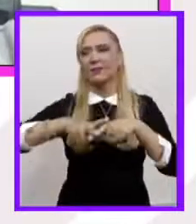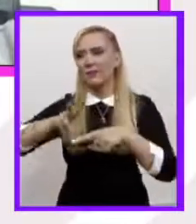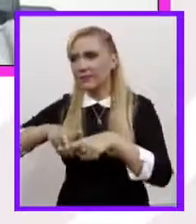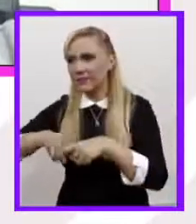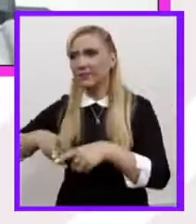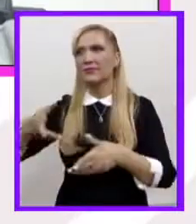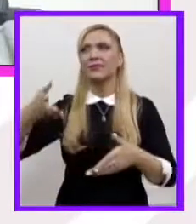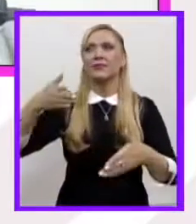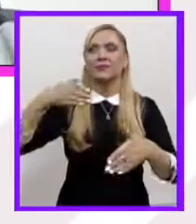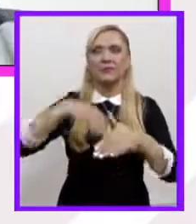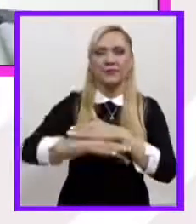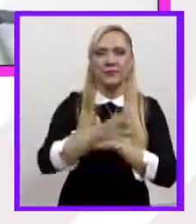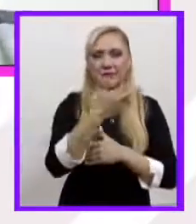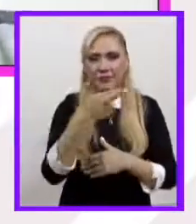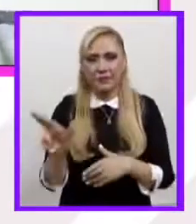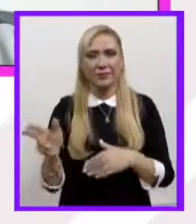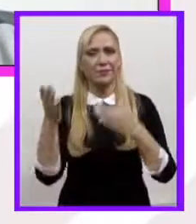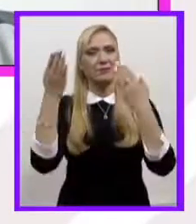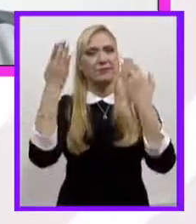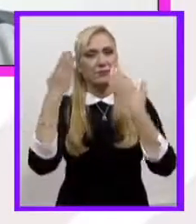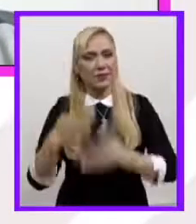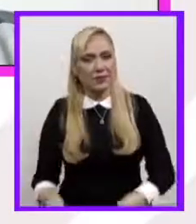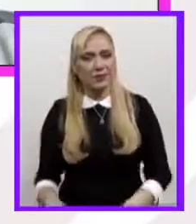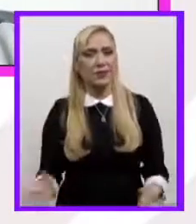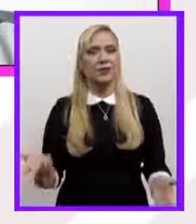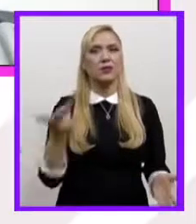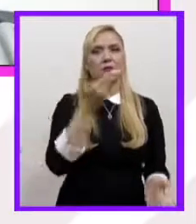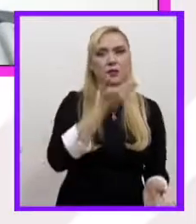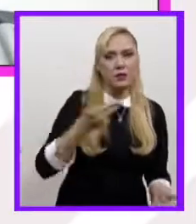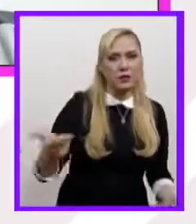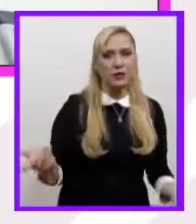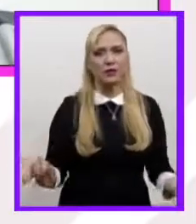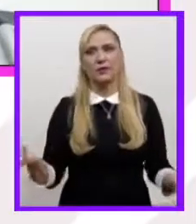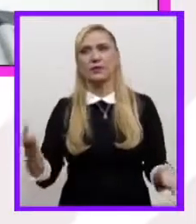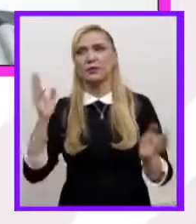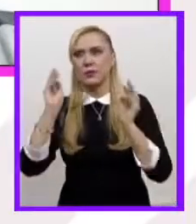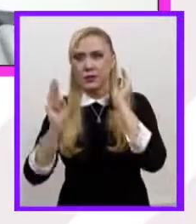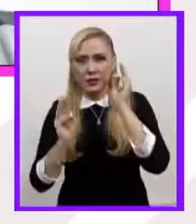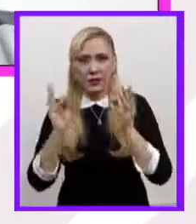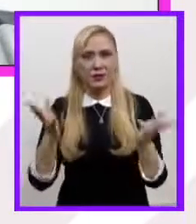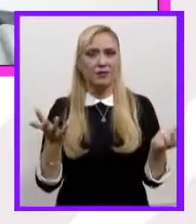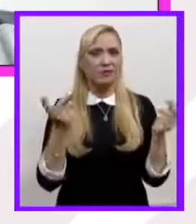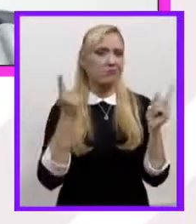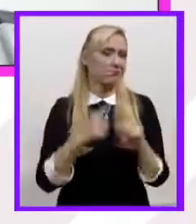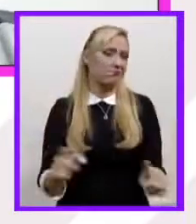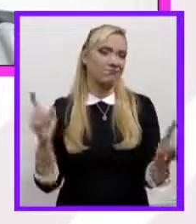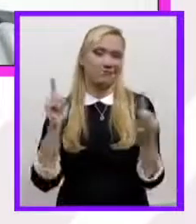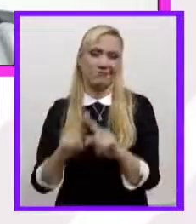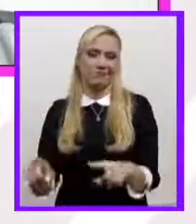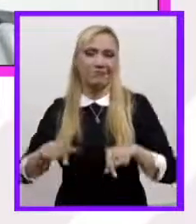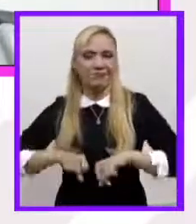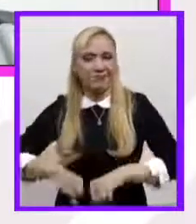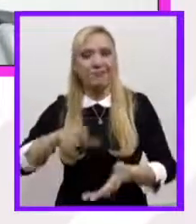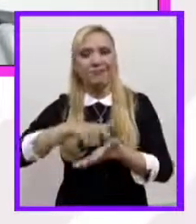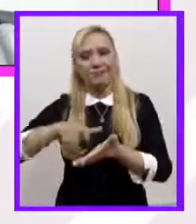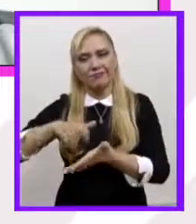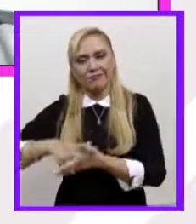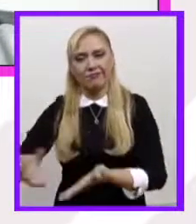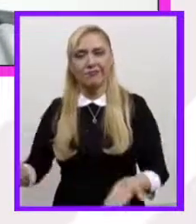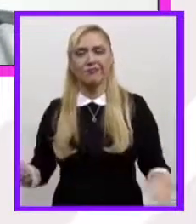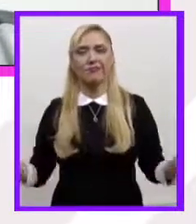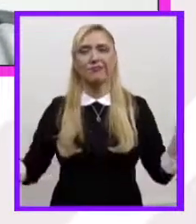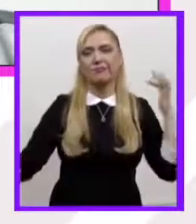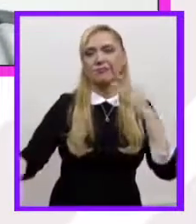sino establecimientos mercantiles y otro tipo de espacios de público en general, pues a donde